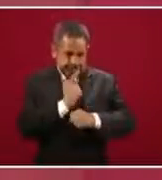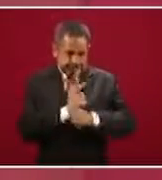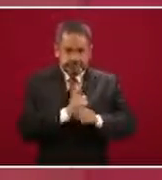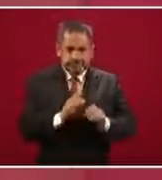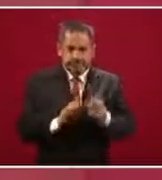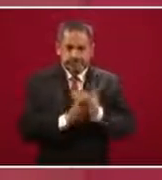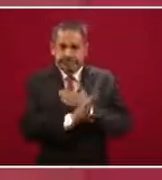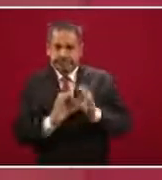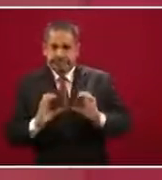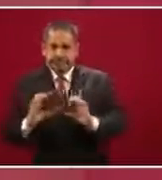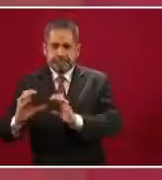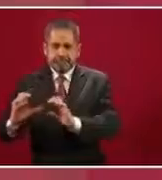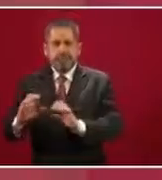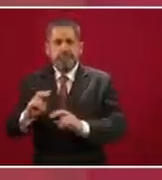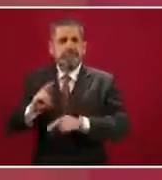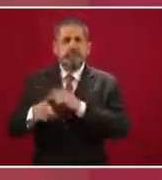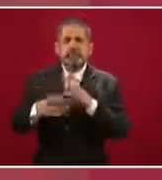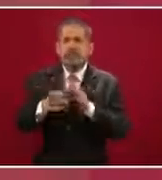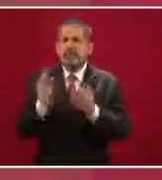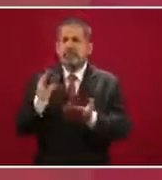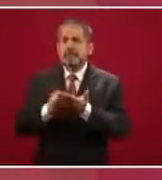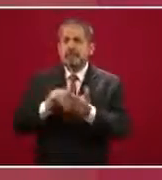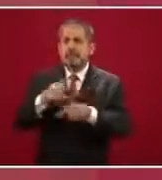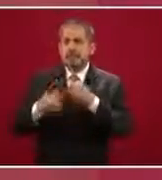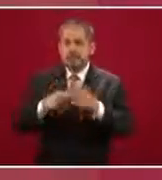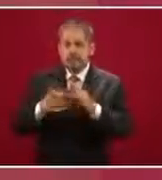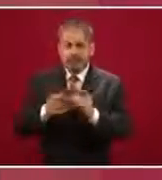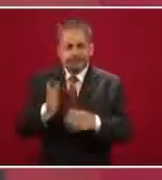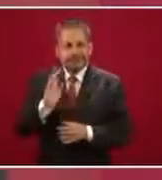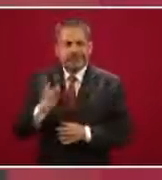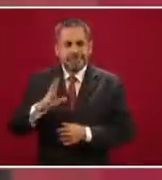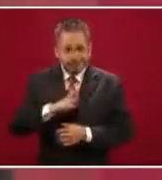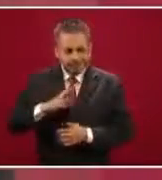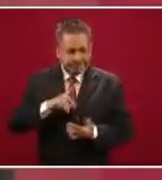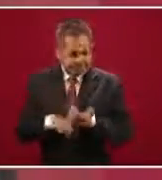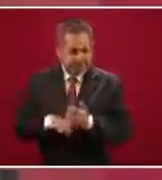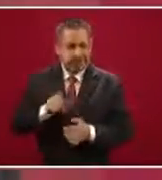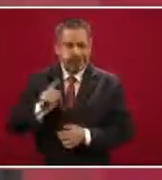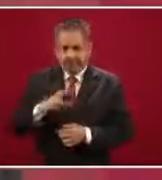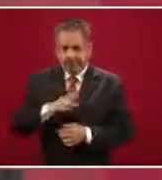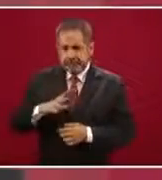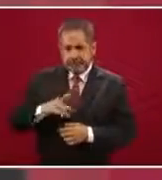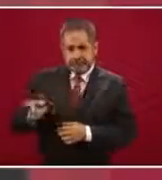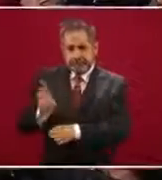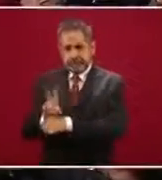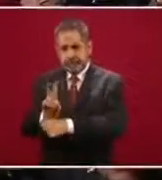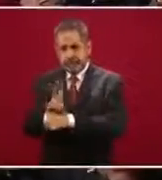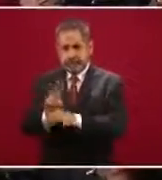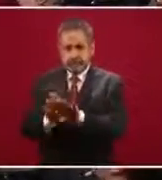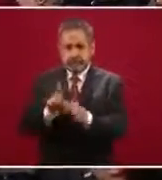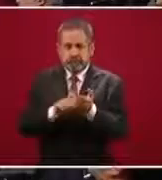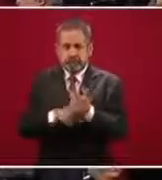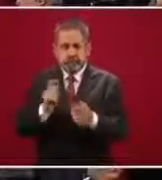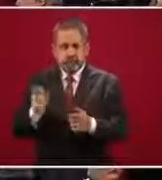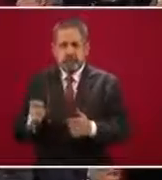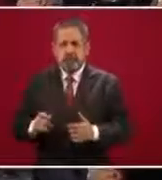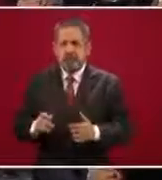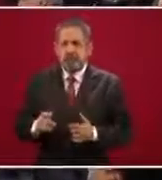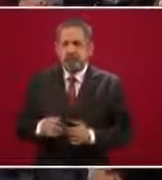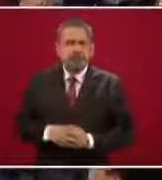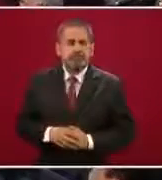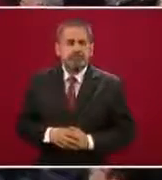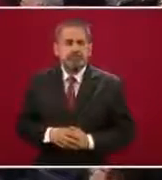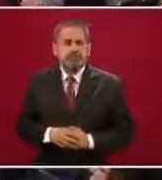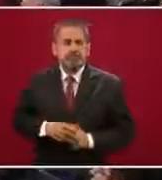que van a establecerse. Ya existe una vigilancia, pero se va